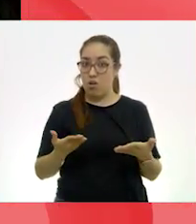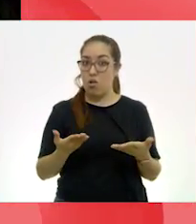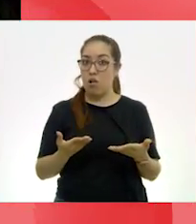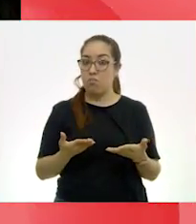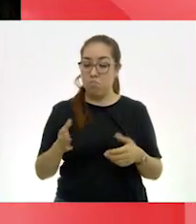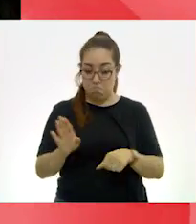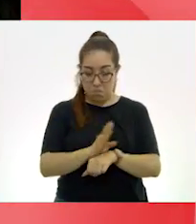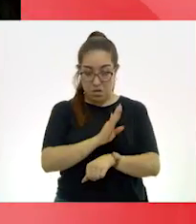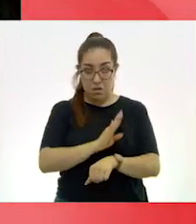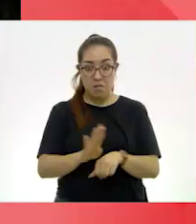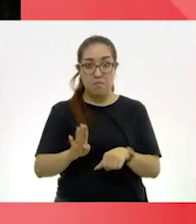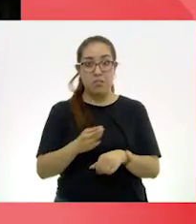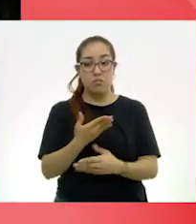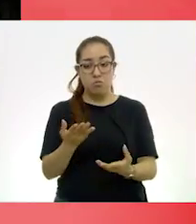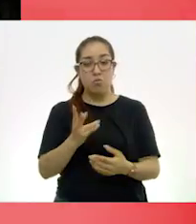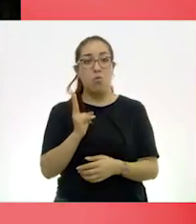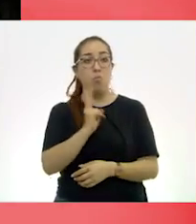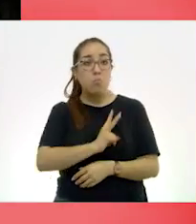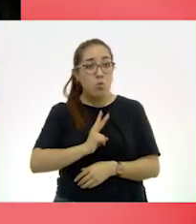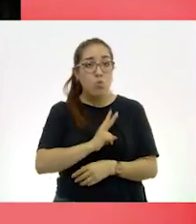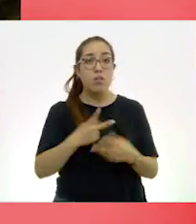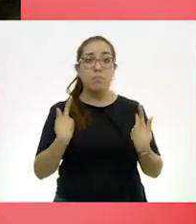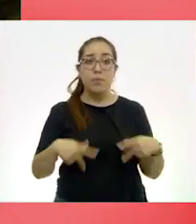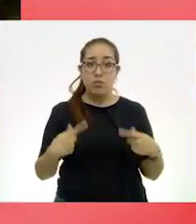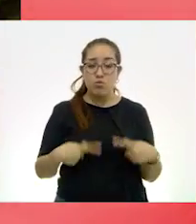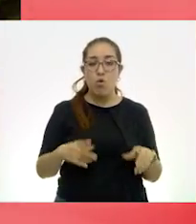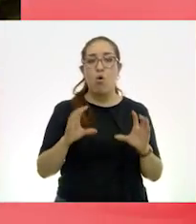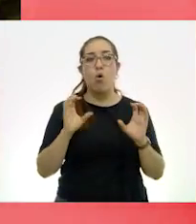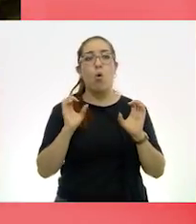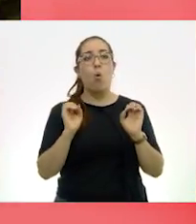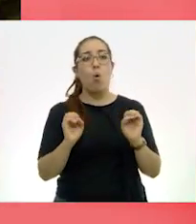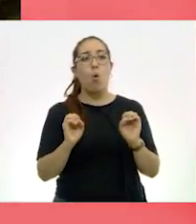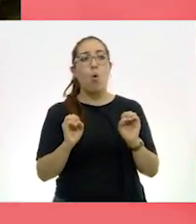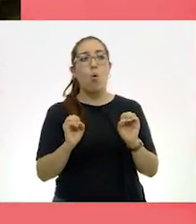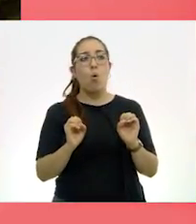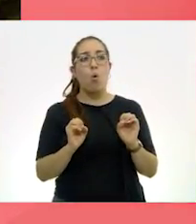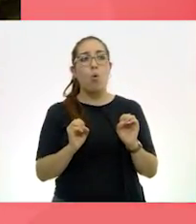a los viudas, a los huérfanos, a los